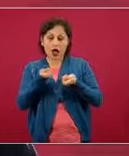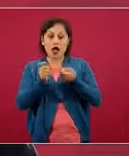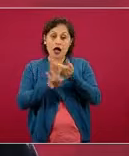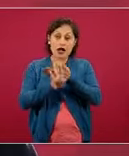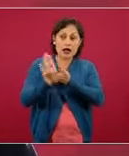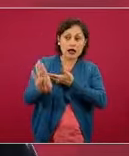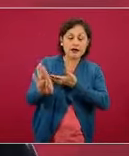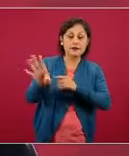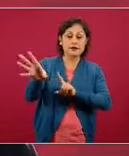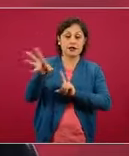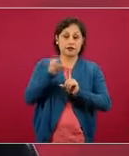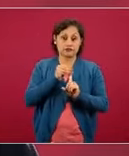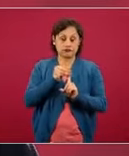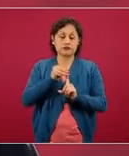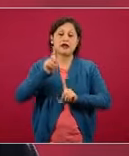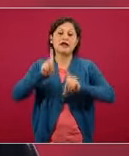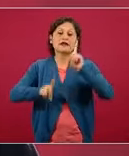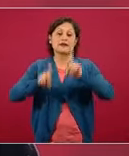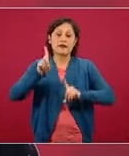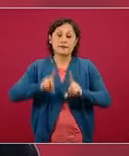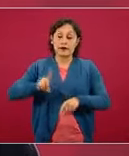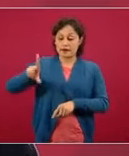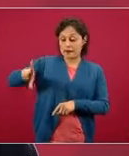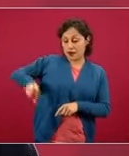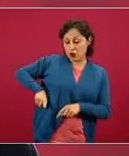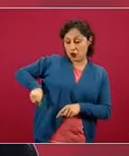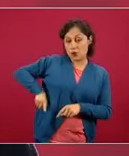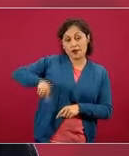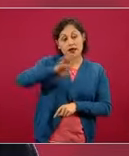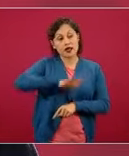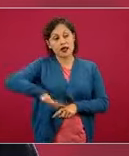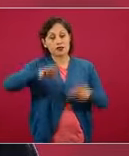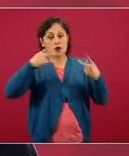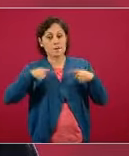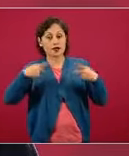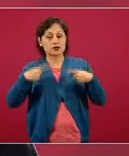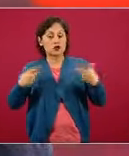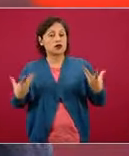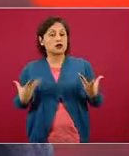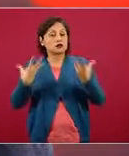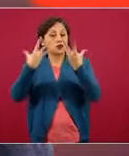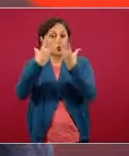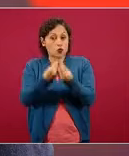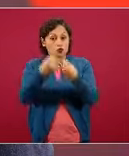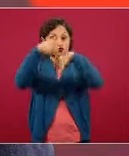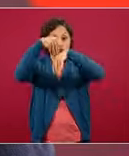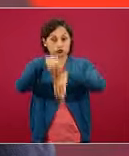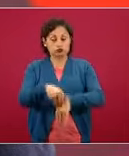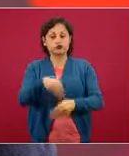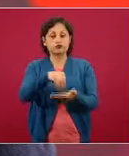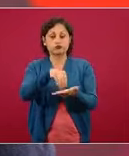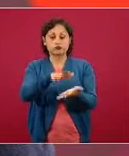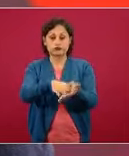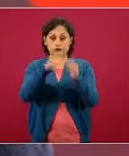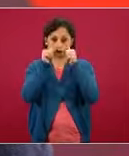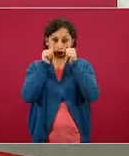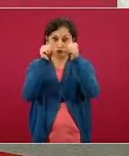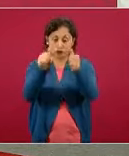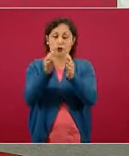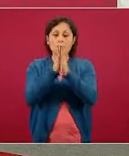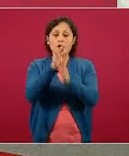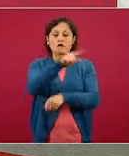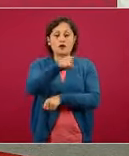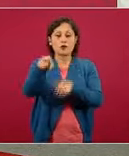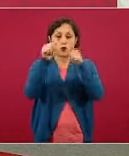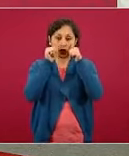depende de las acciones conjuntas que gobierno y sociedad pongamos en marcha e implementemos. Estemos muy atentos a las